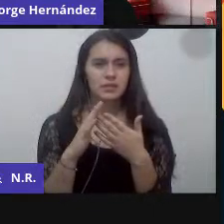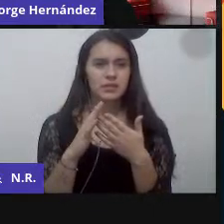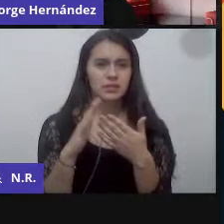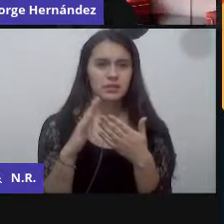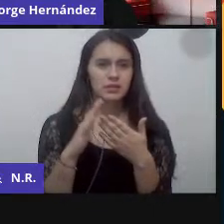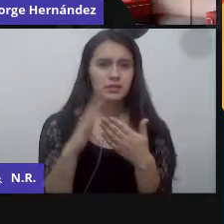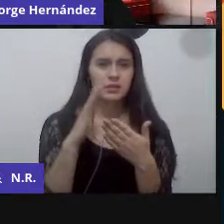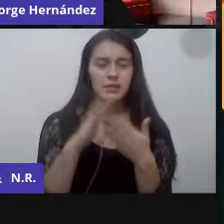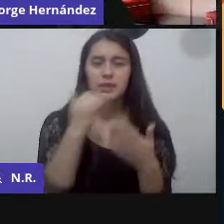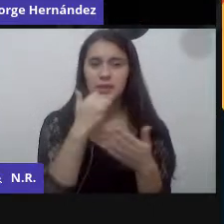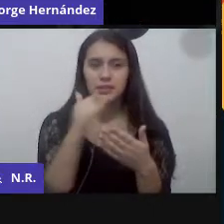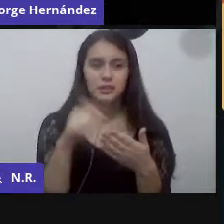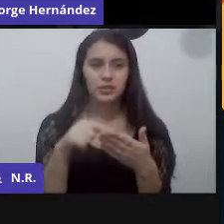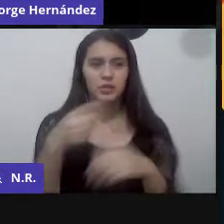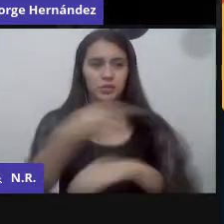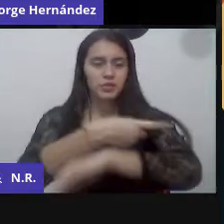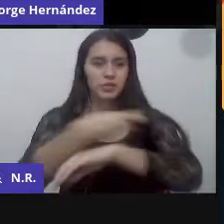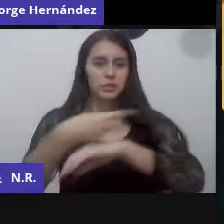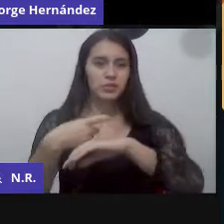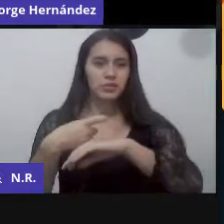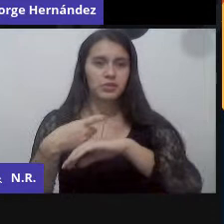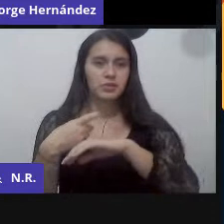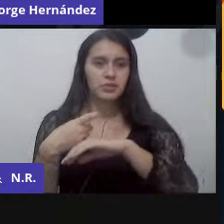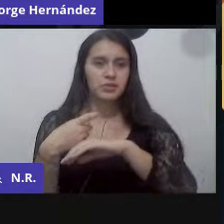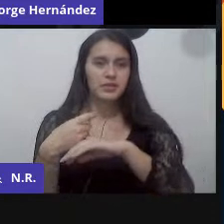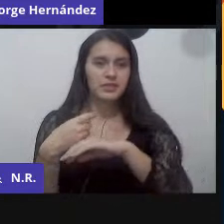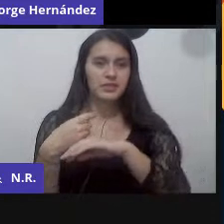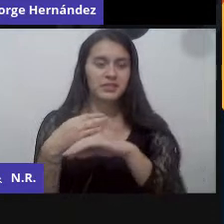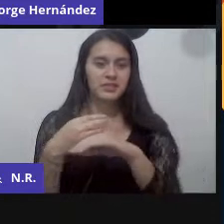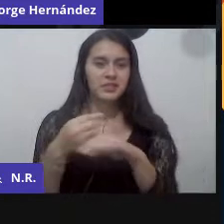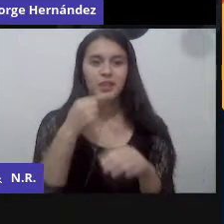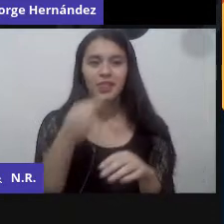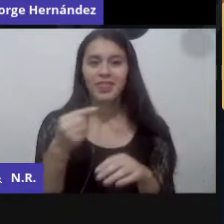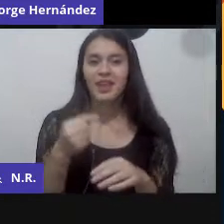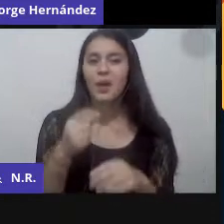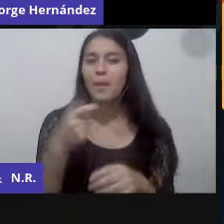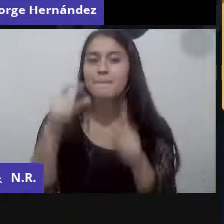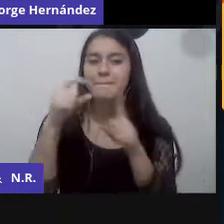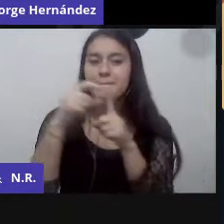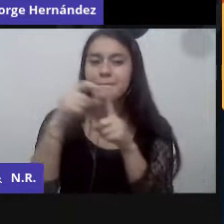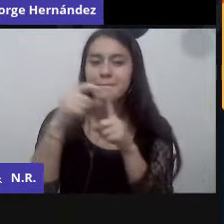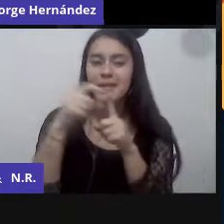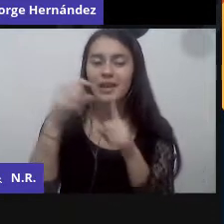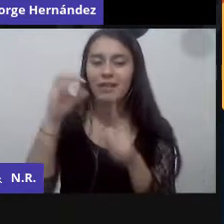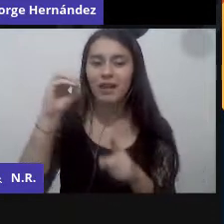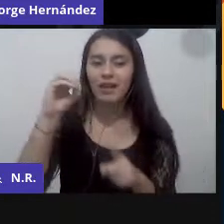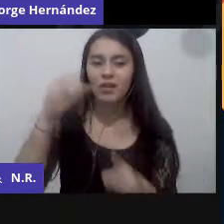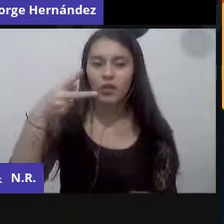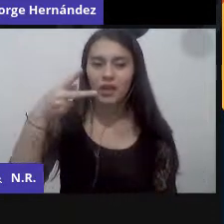el Google, que se activa cuando digo la palabra OK, entonces trataré de no decirla,